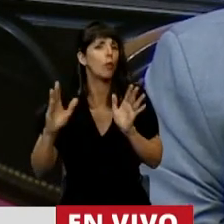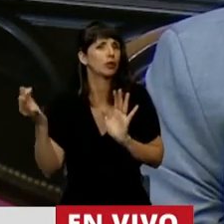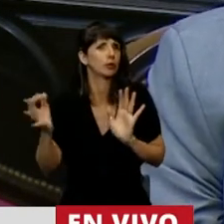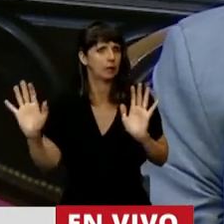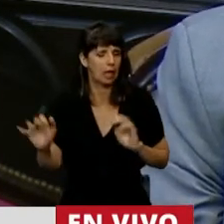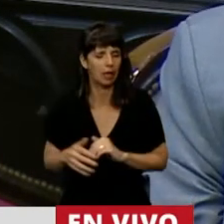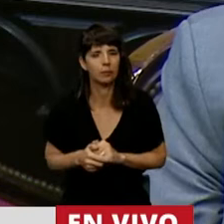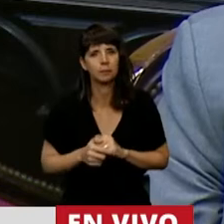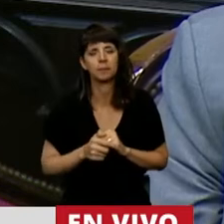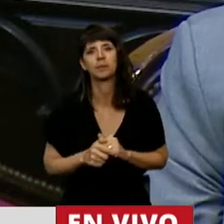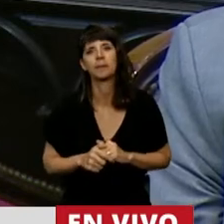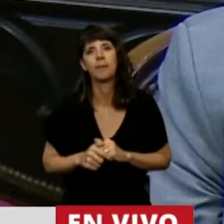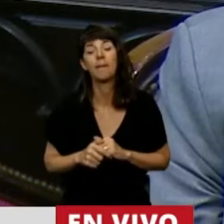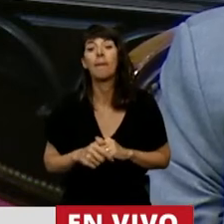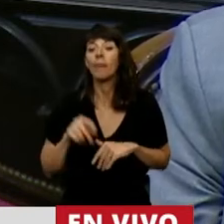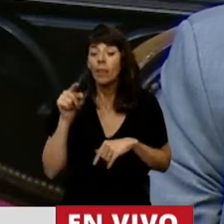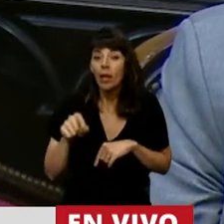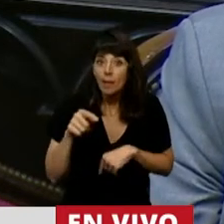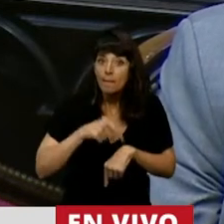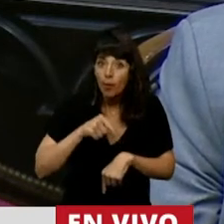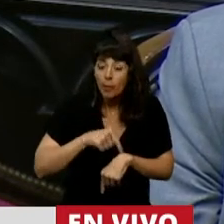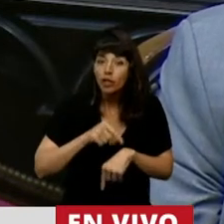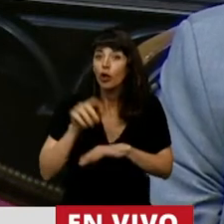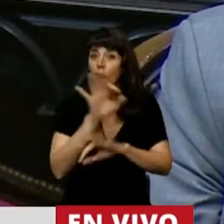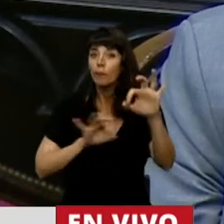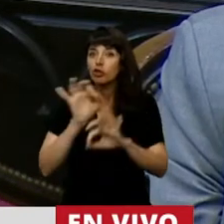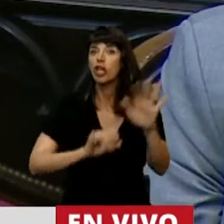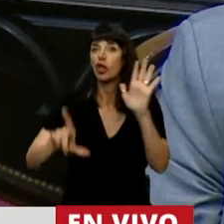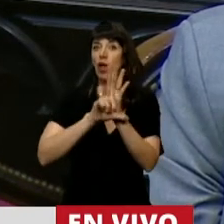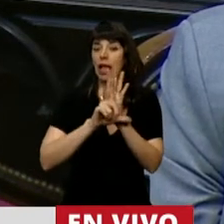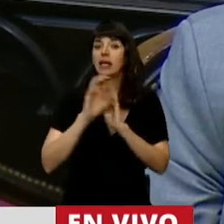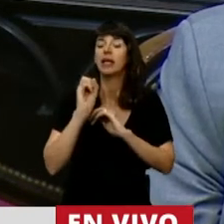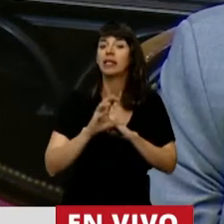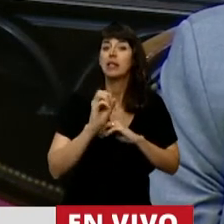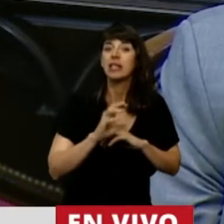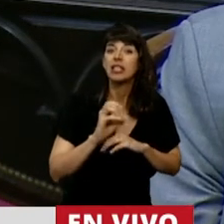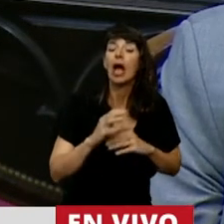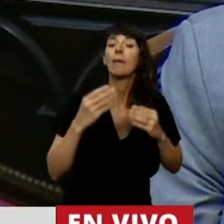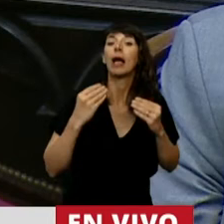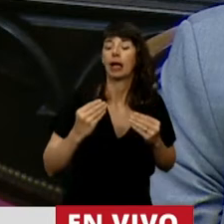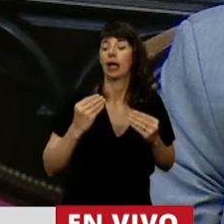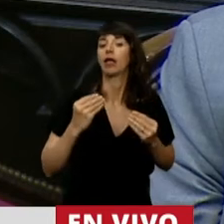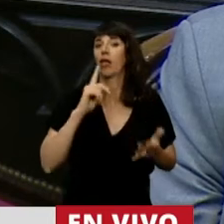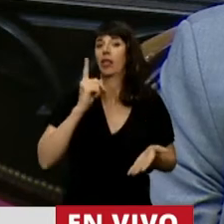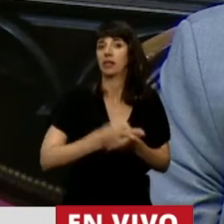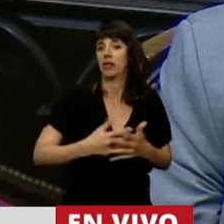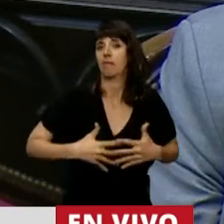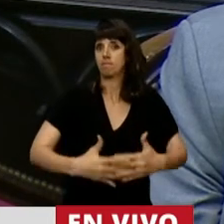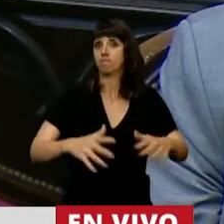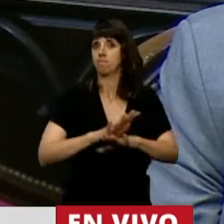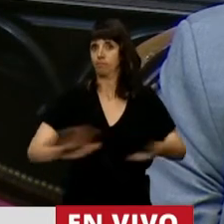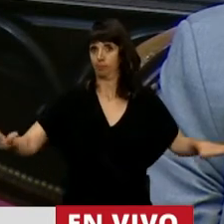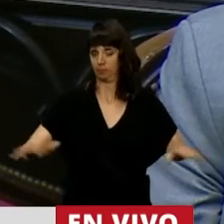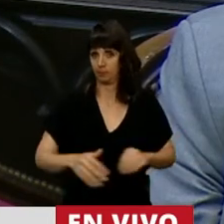Sin embargo, estamos ante este proyecto de ley que se denomina interrupción voluntaria del embarazo. Es preciso